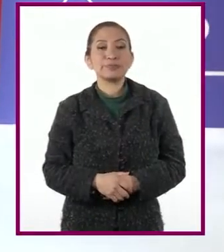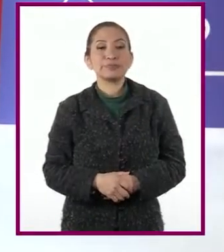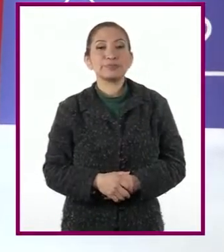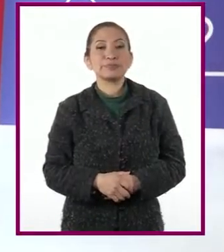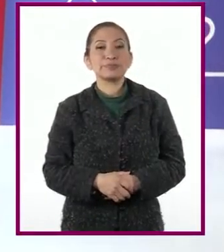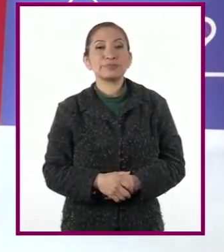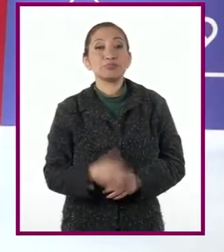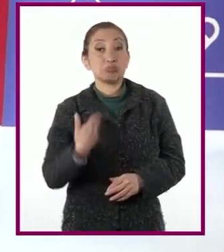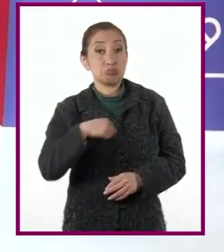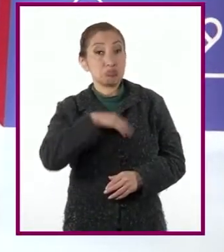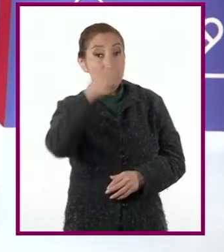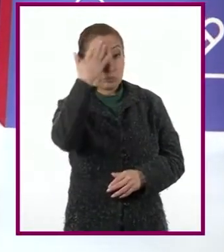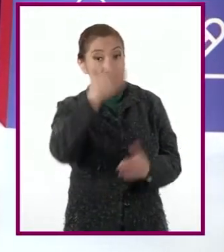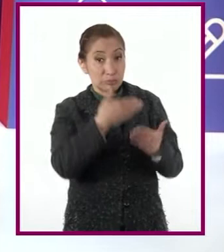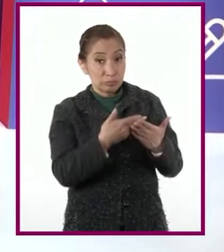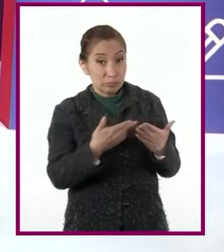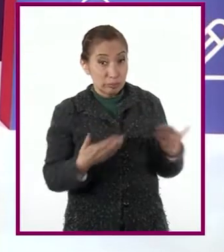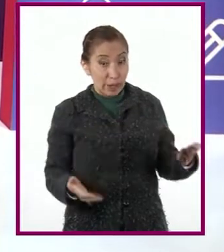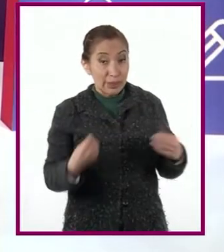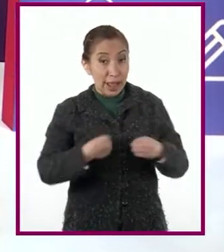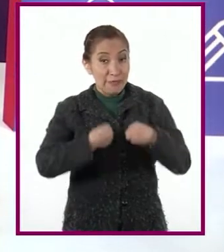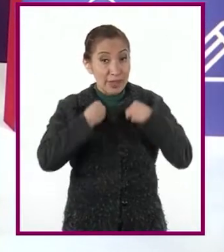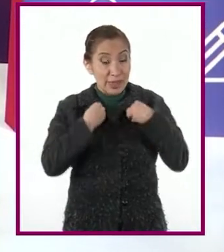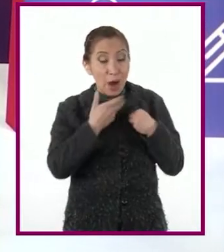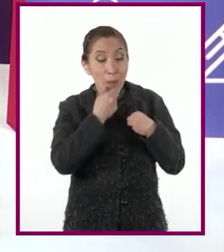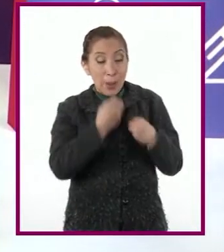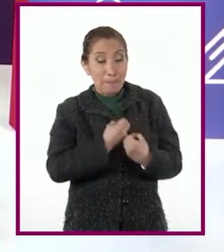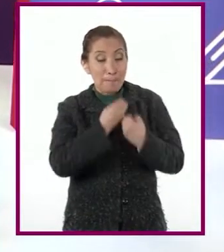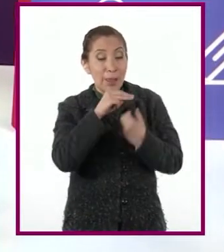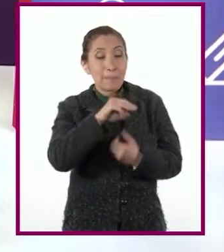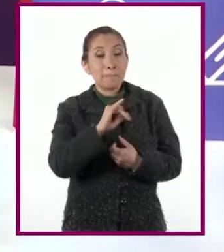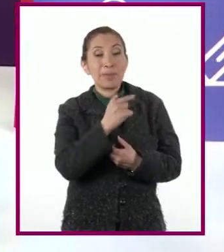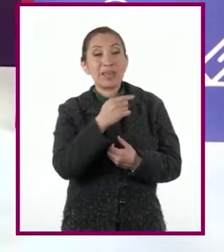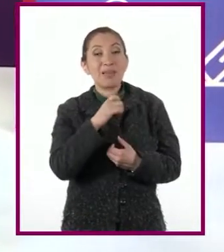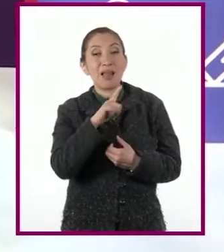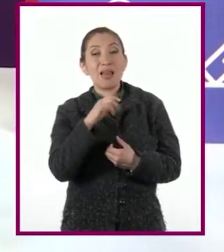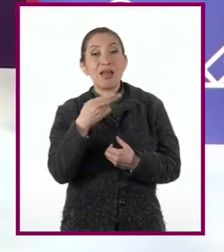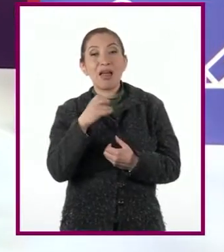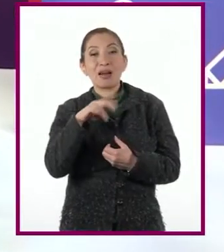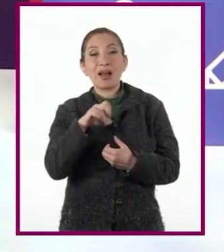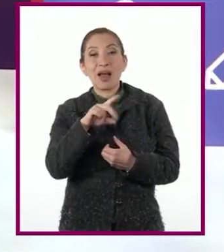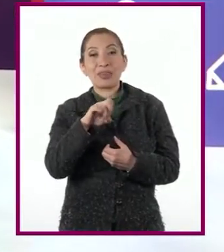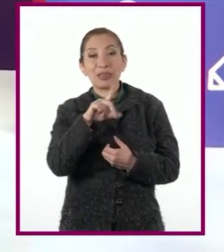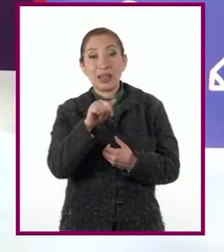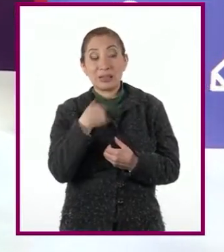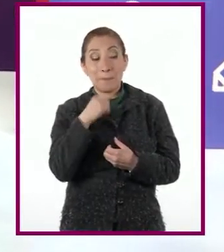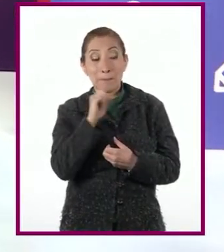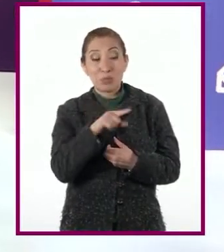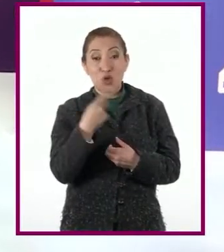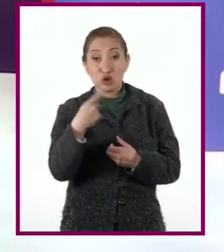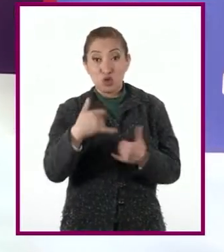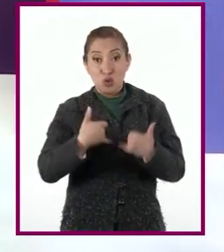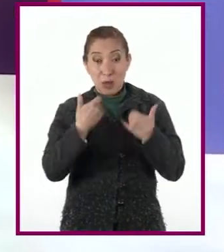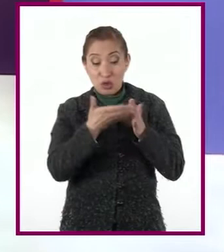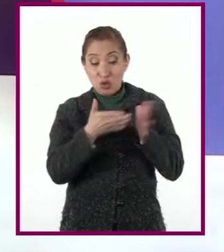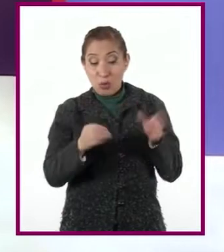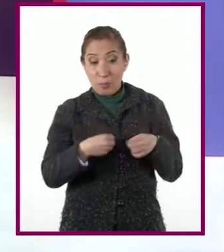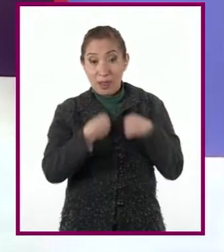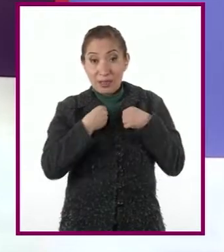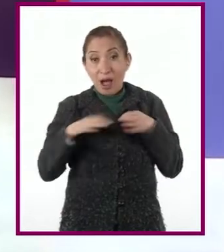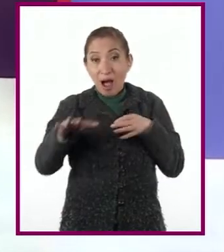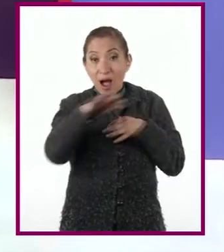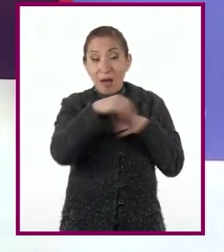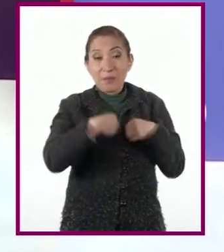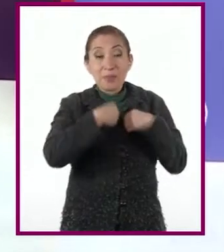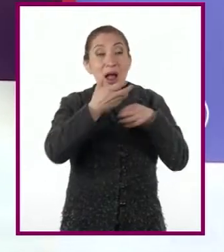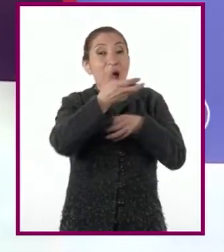Por lo que sabemos ahora de la vida del poeta Miguel Hernández, parece ser que parte de su juventud transcurrió en el